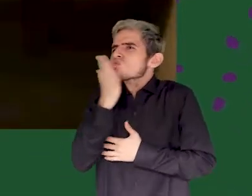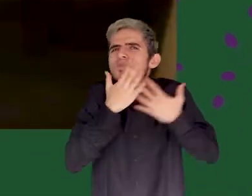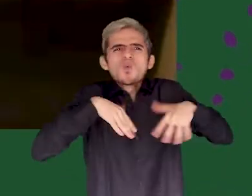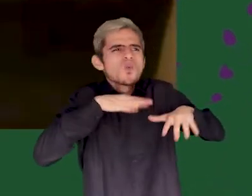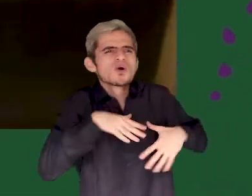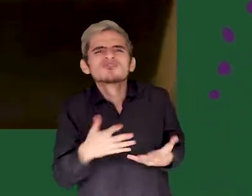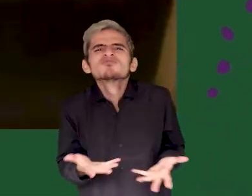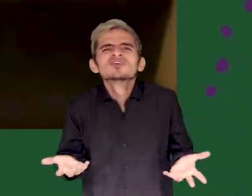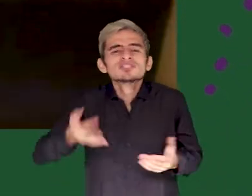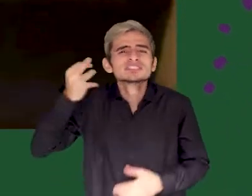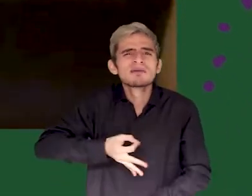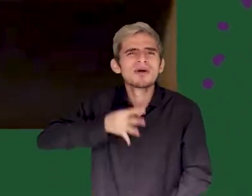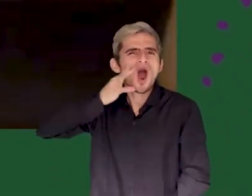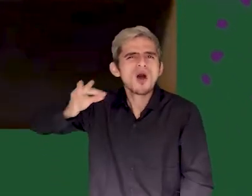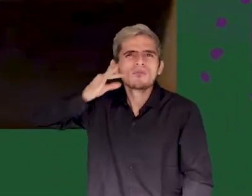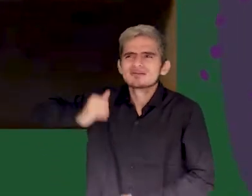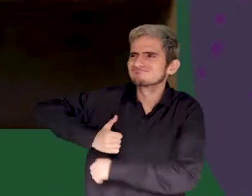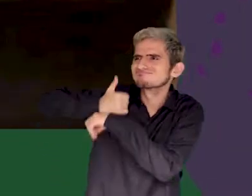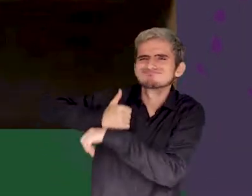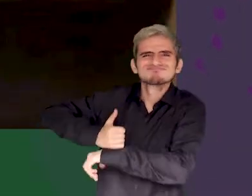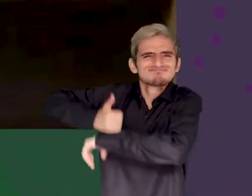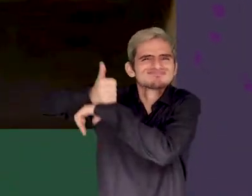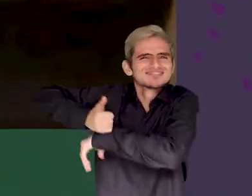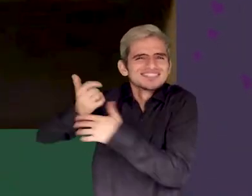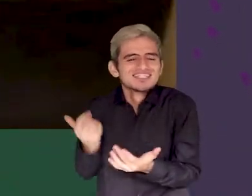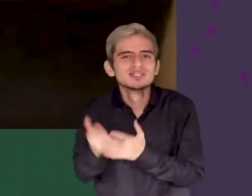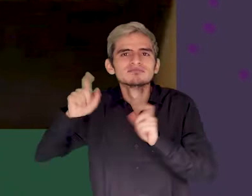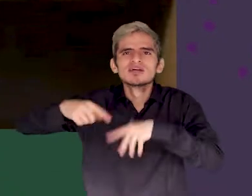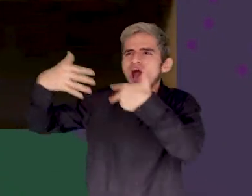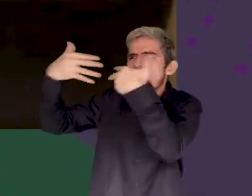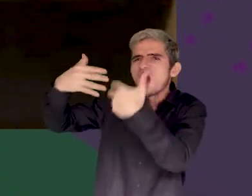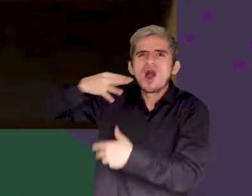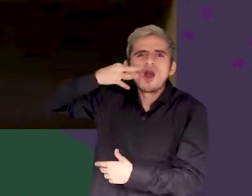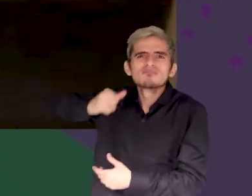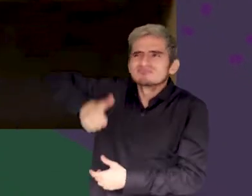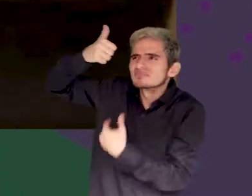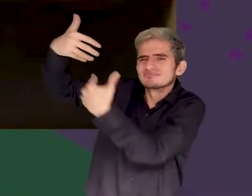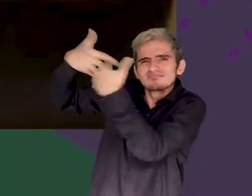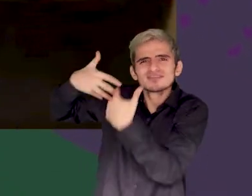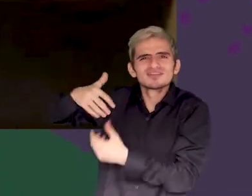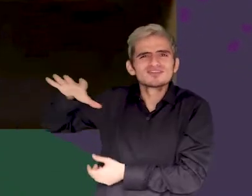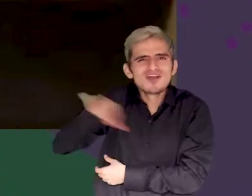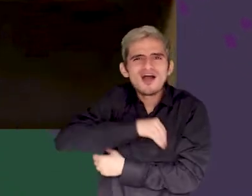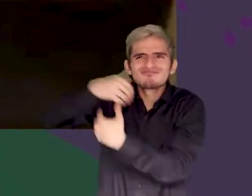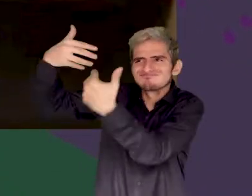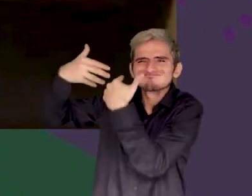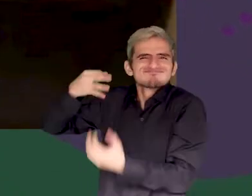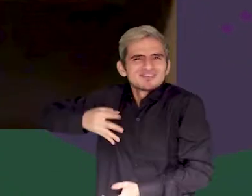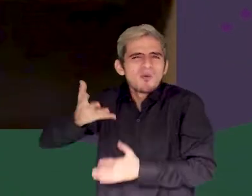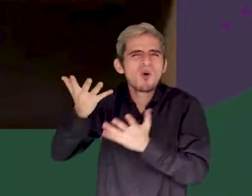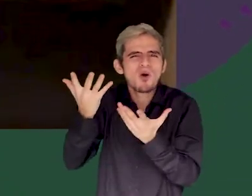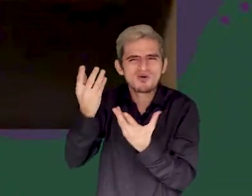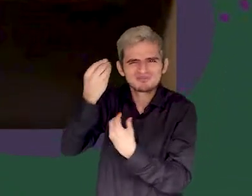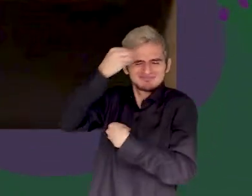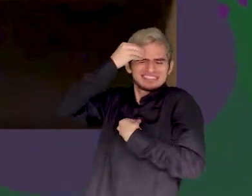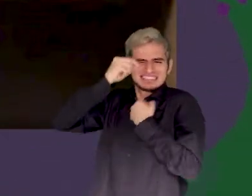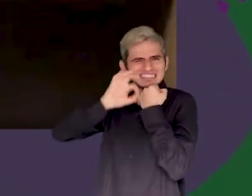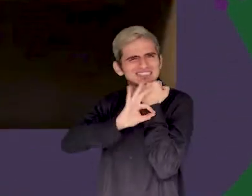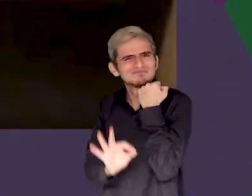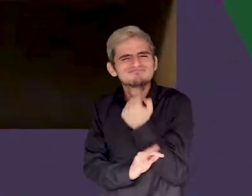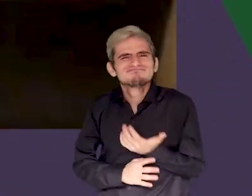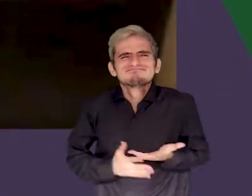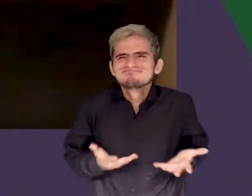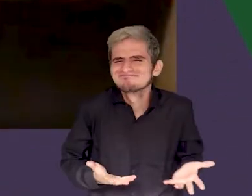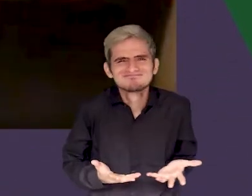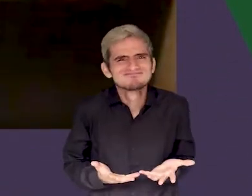habían directores mujeres, sino eran puros directores hombres los que nos ponían como maestros, entonces yo creo que eso también, sin quererlo,